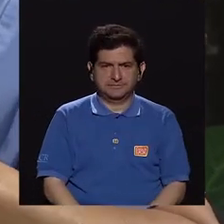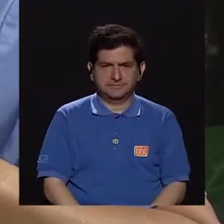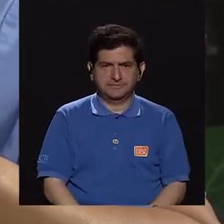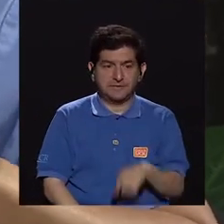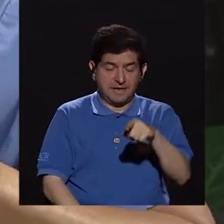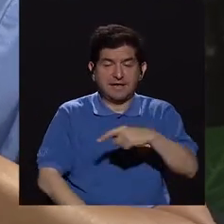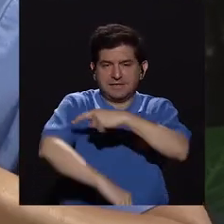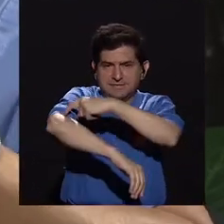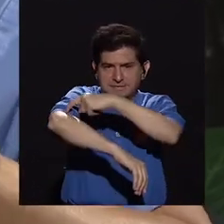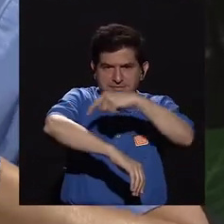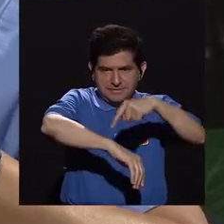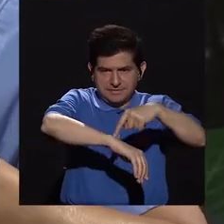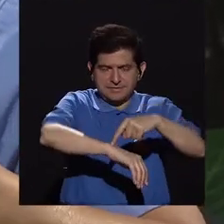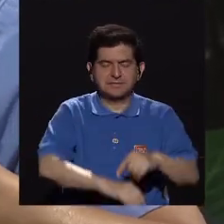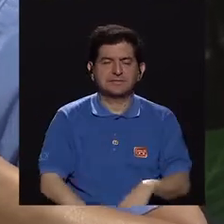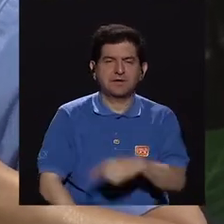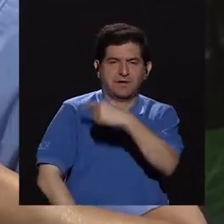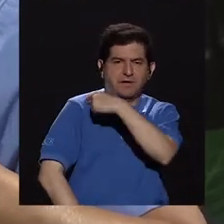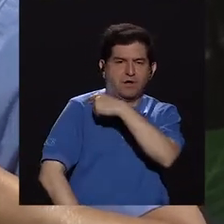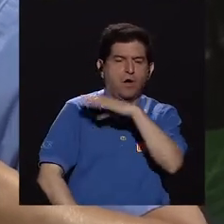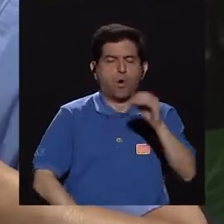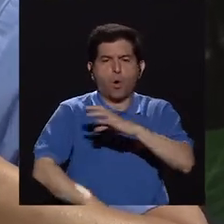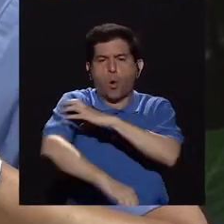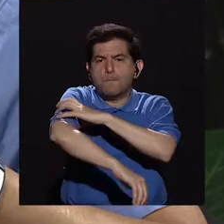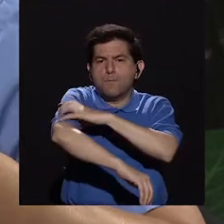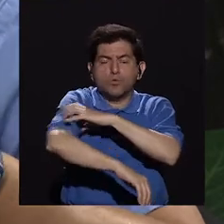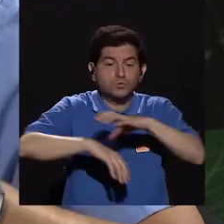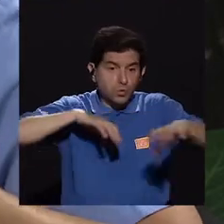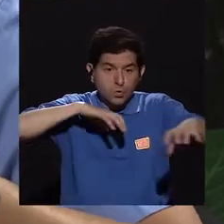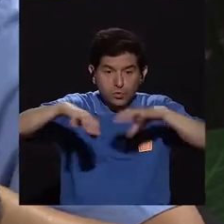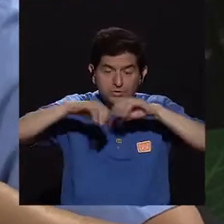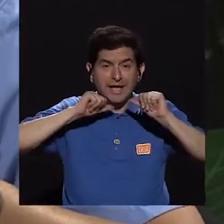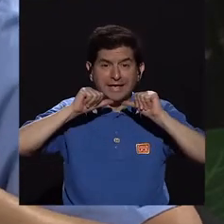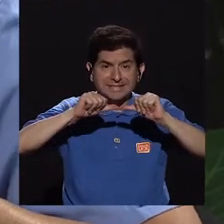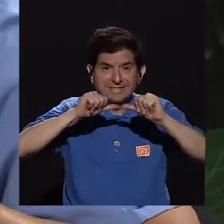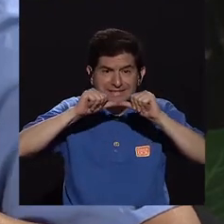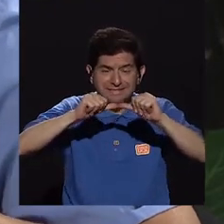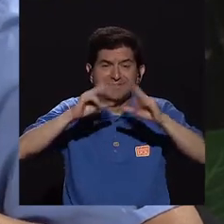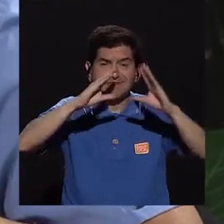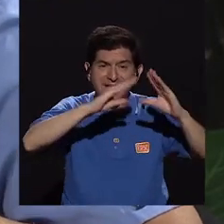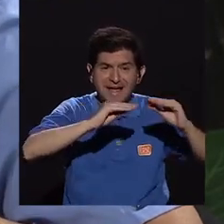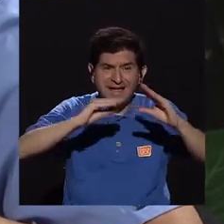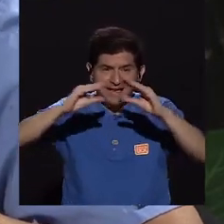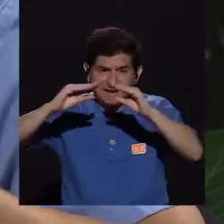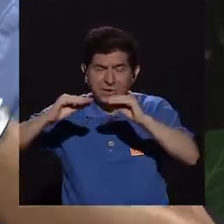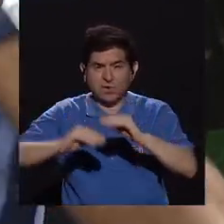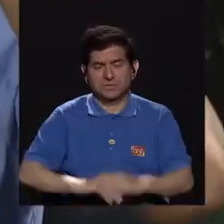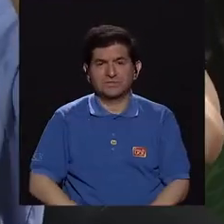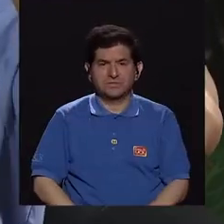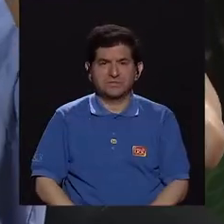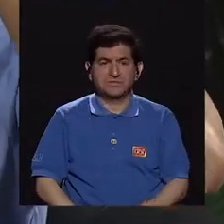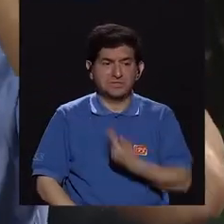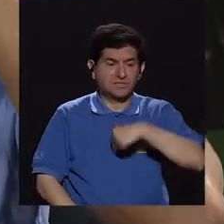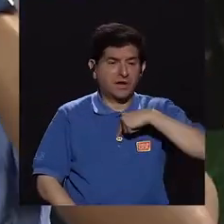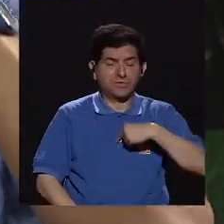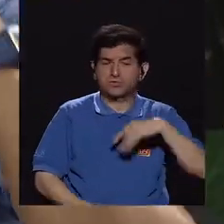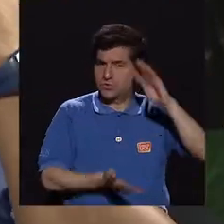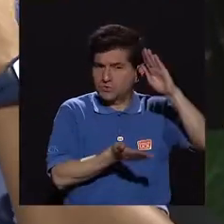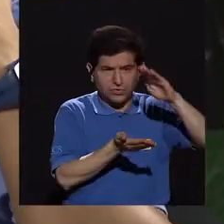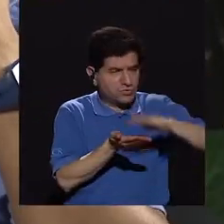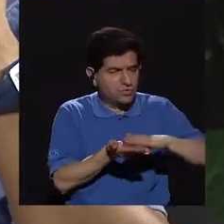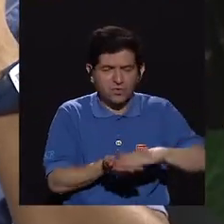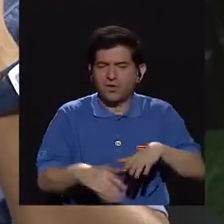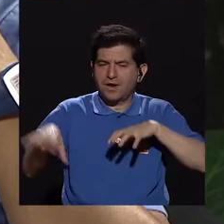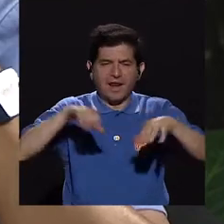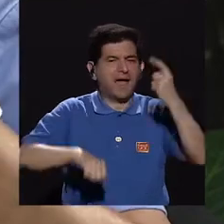pasa es que esa articulación o esos movimientos o esos músculos están en actividad constante durante la noche, precisamente porque no hemos bajado esa